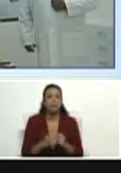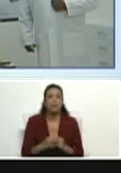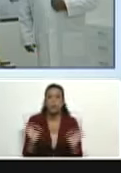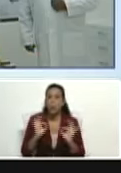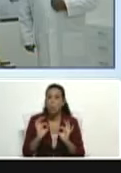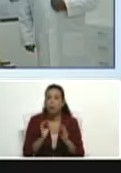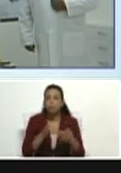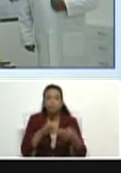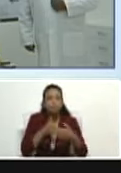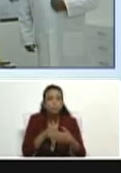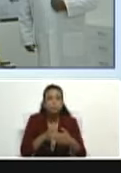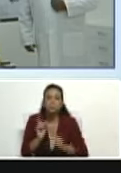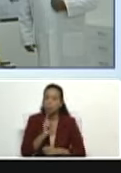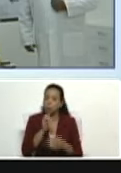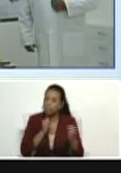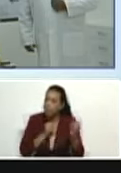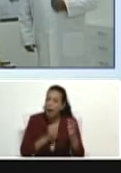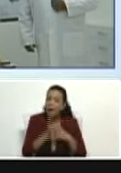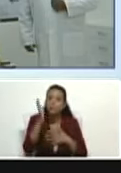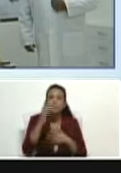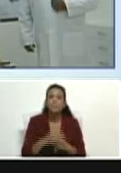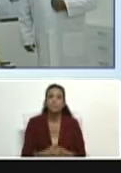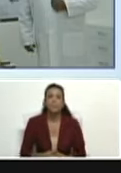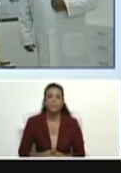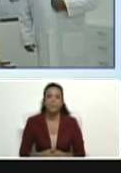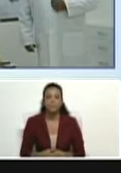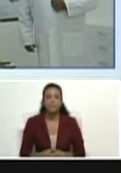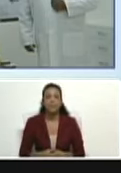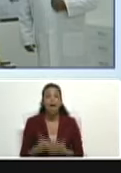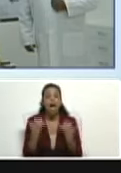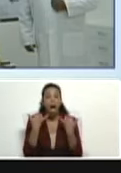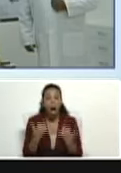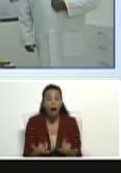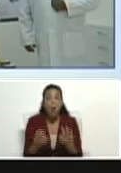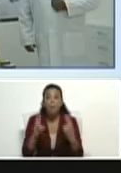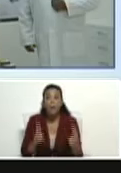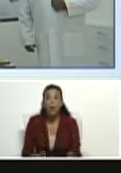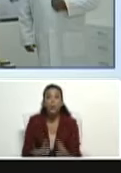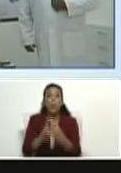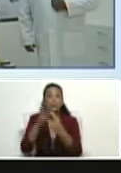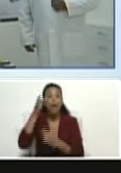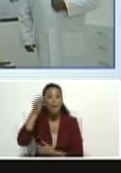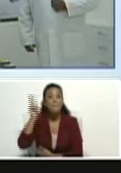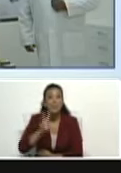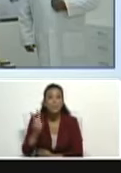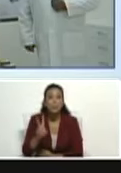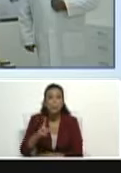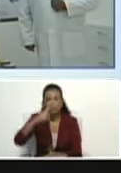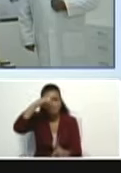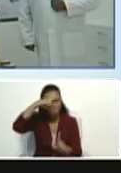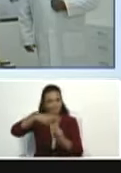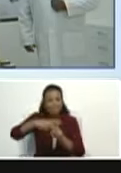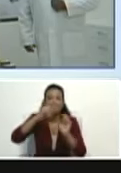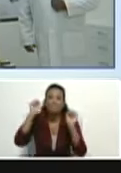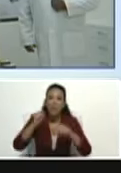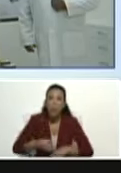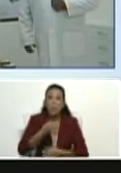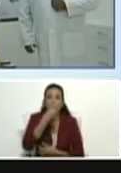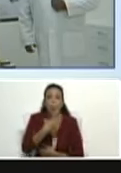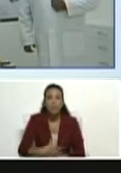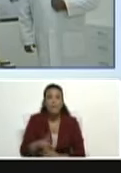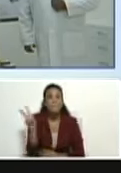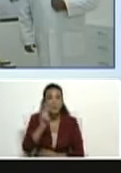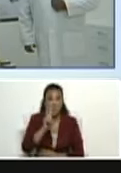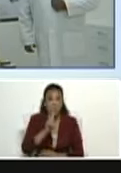nadie nos detendrá. Y vamos al encuentro de la Venezuela afirmativa, de la Venezuela buena, de la